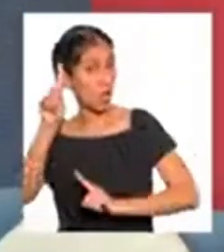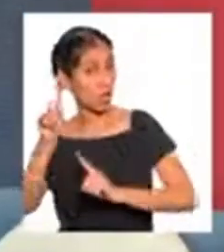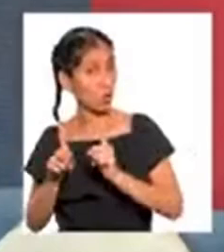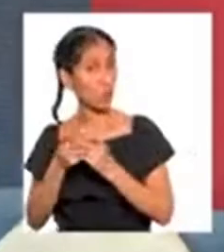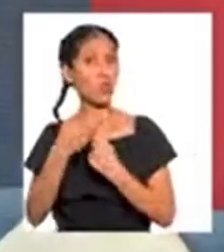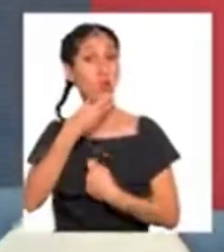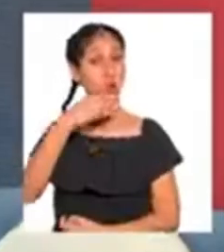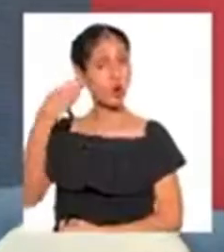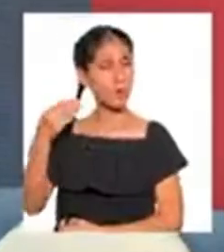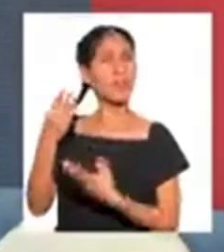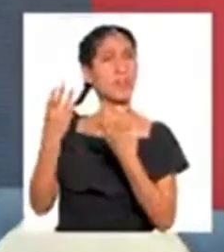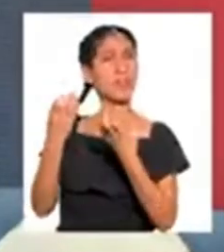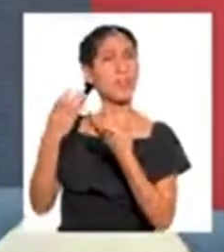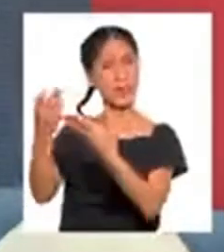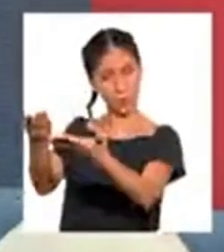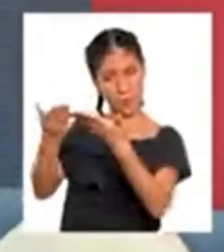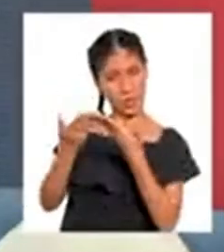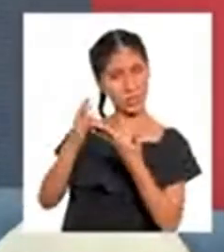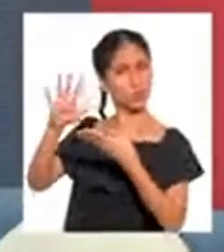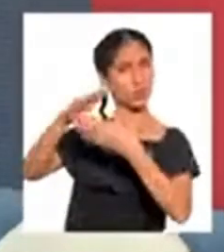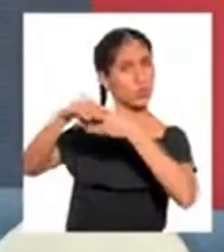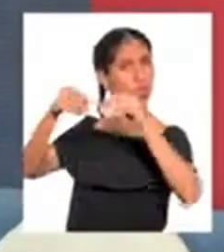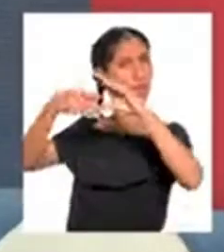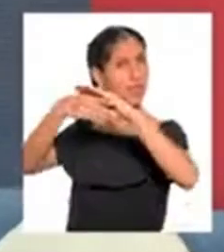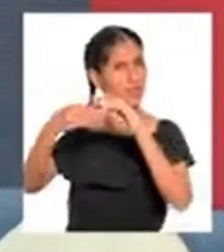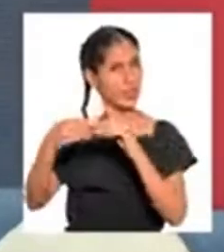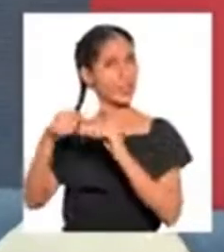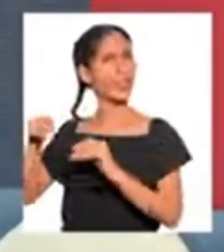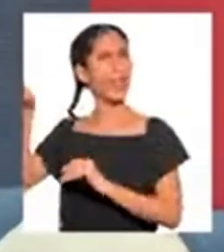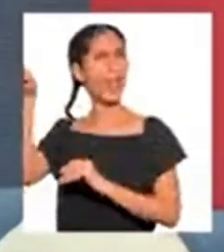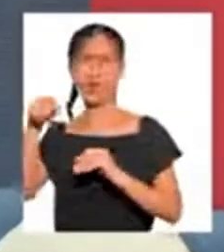algunos estudiantes nos quieren compartir experiencias o